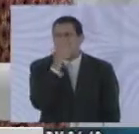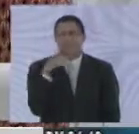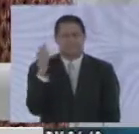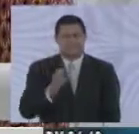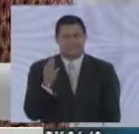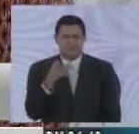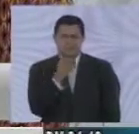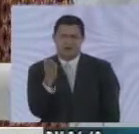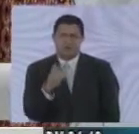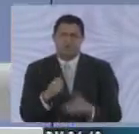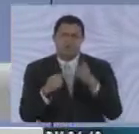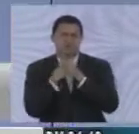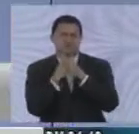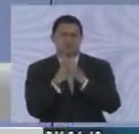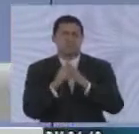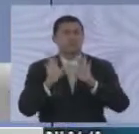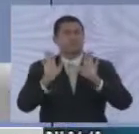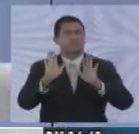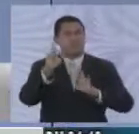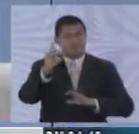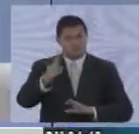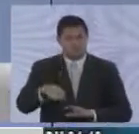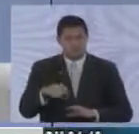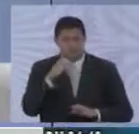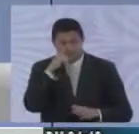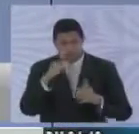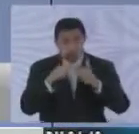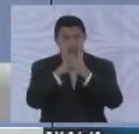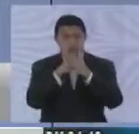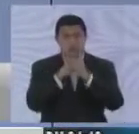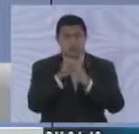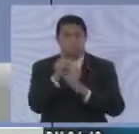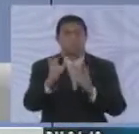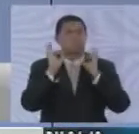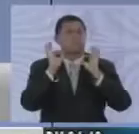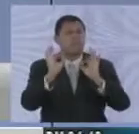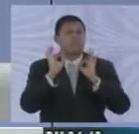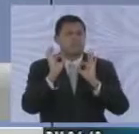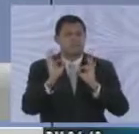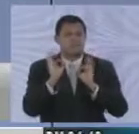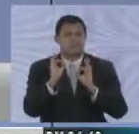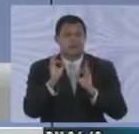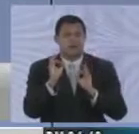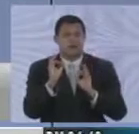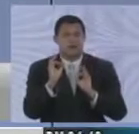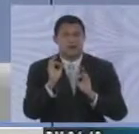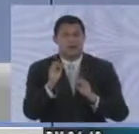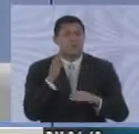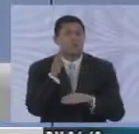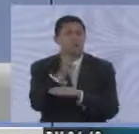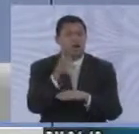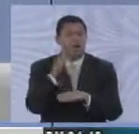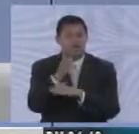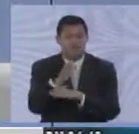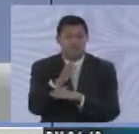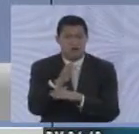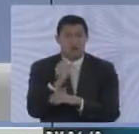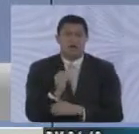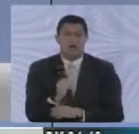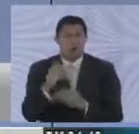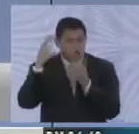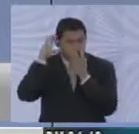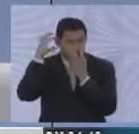lo general con obstrucción. Hay que mencionar que la obstrucción nasal es una de las principales causas de motivo de